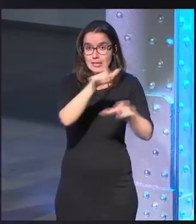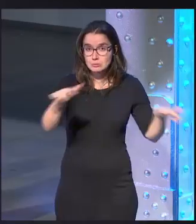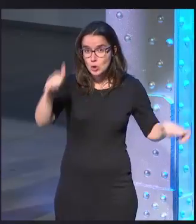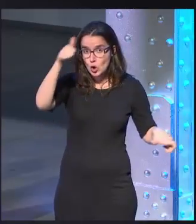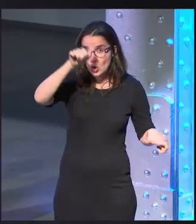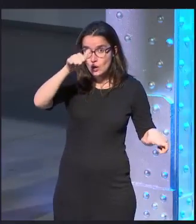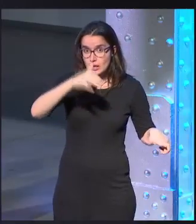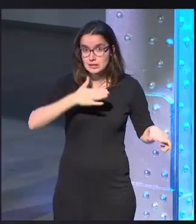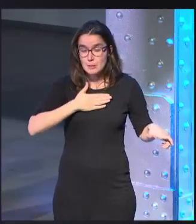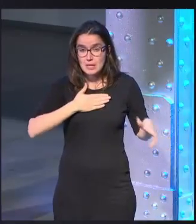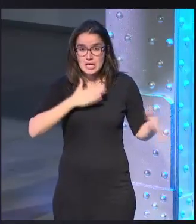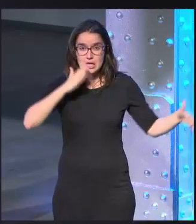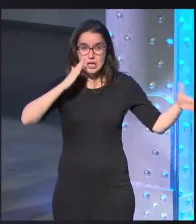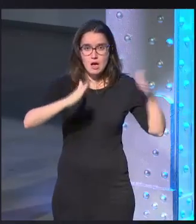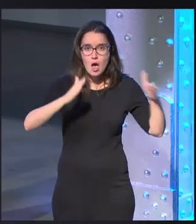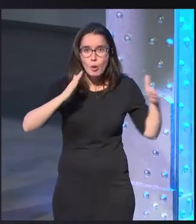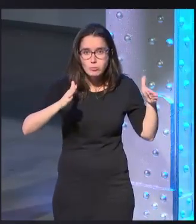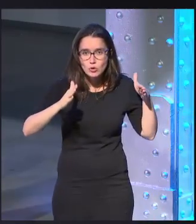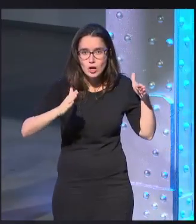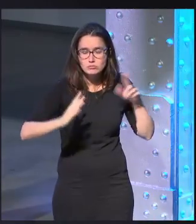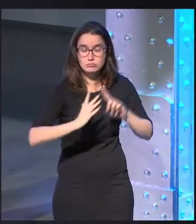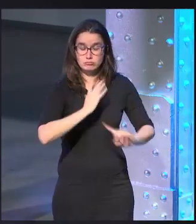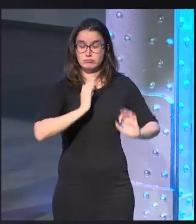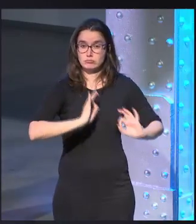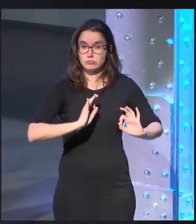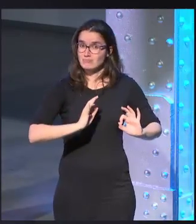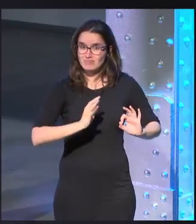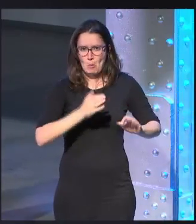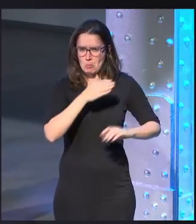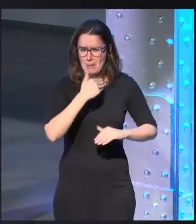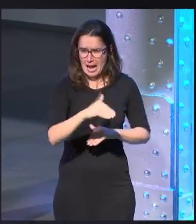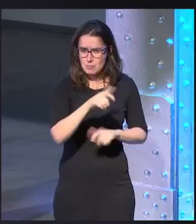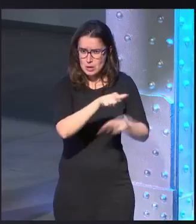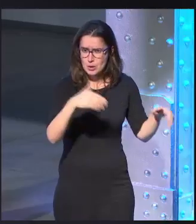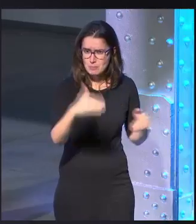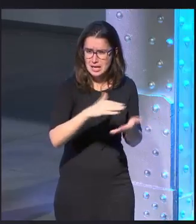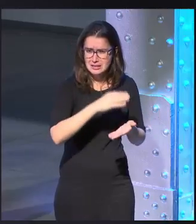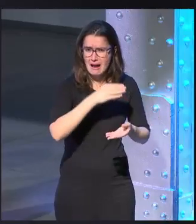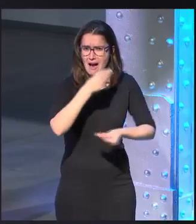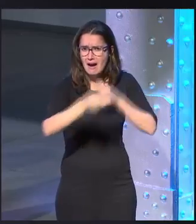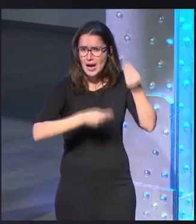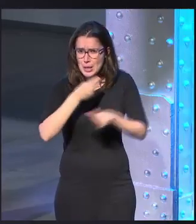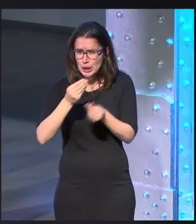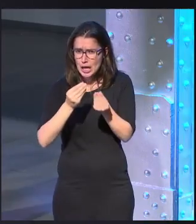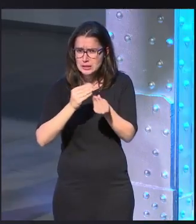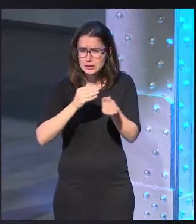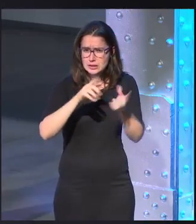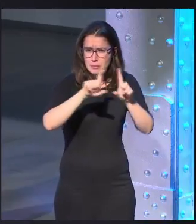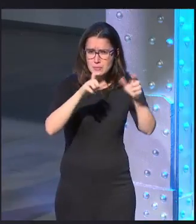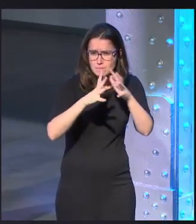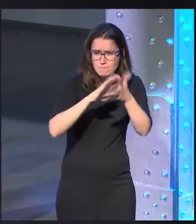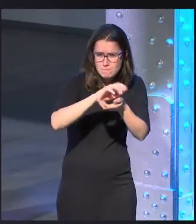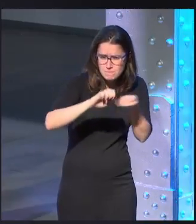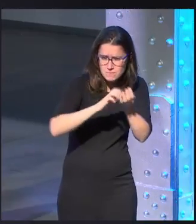época eran Jack Oka, Jack Welch, unos tipos probablemente deplorables, que hacían negocios que casi